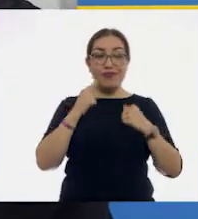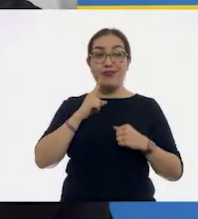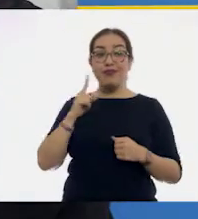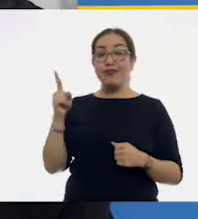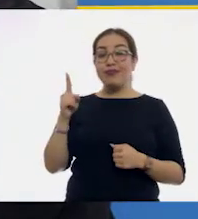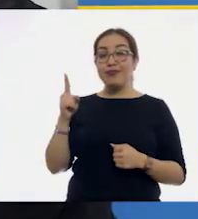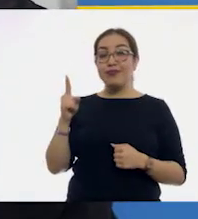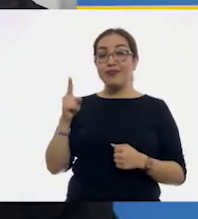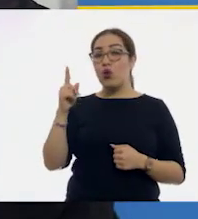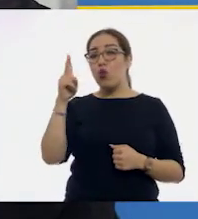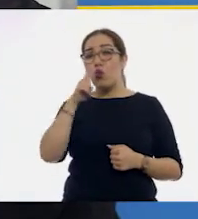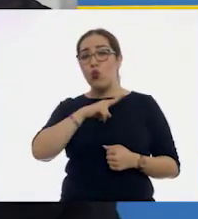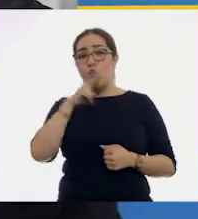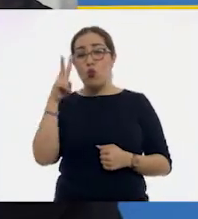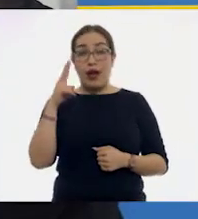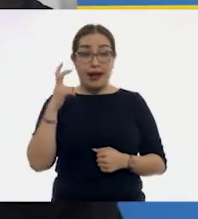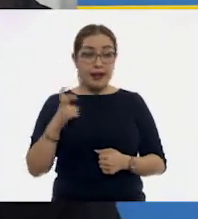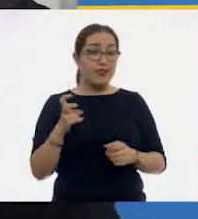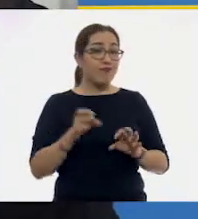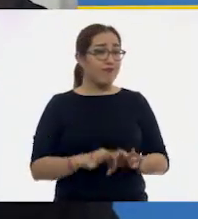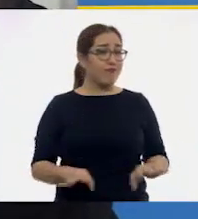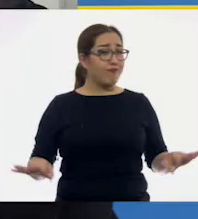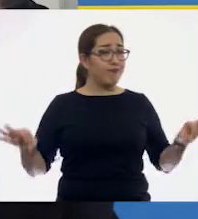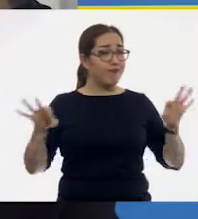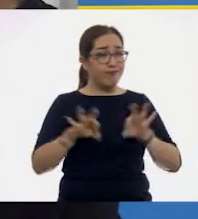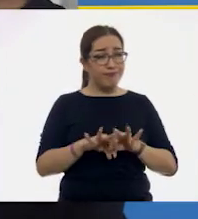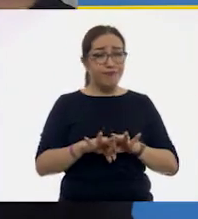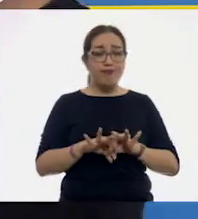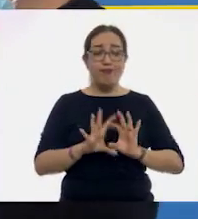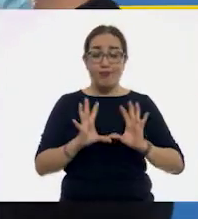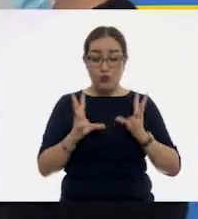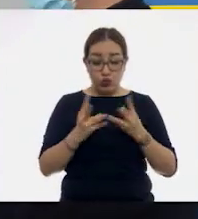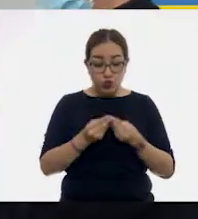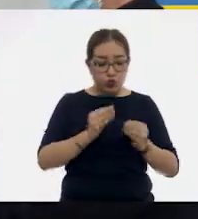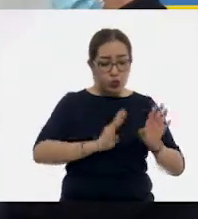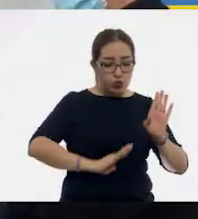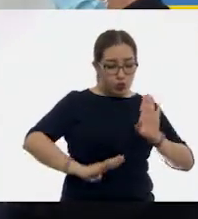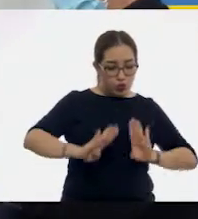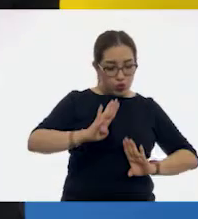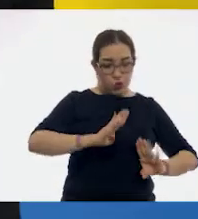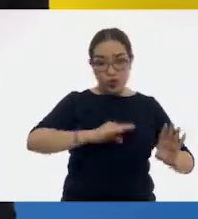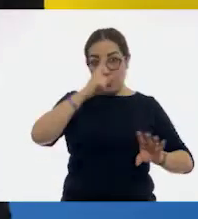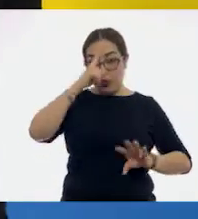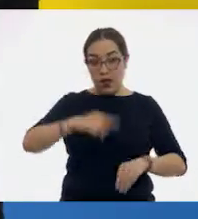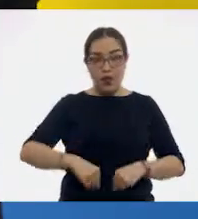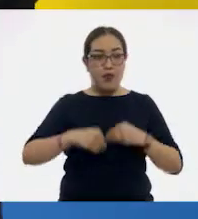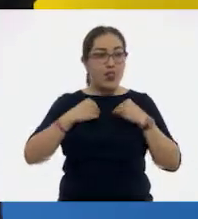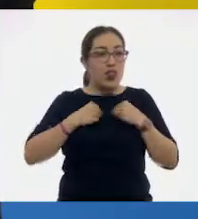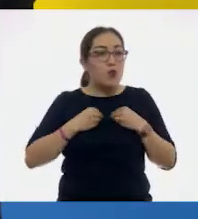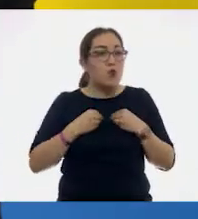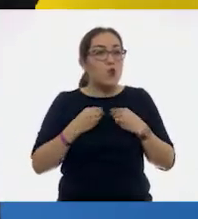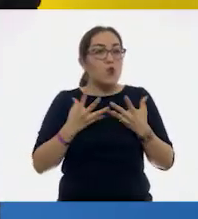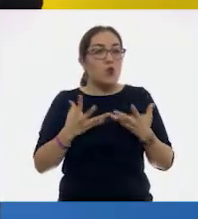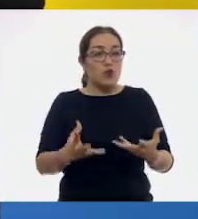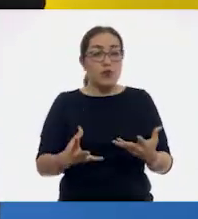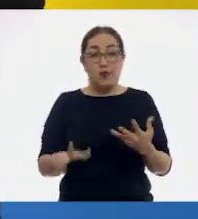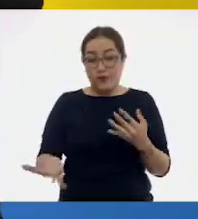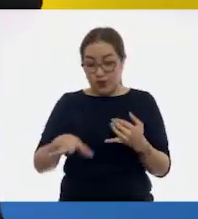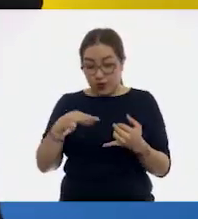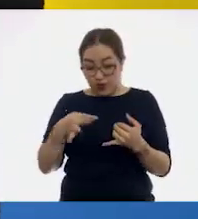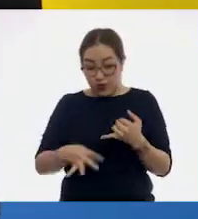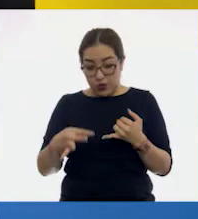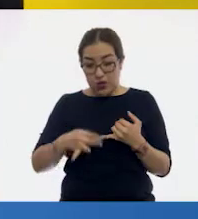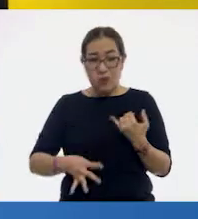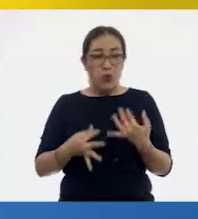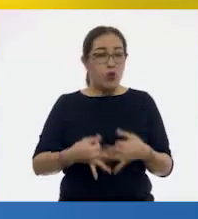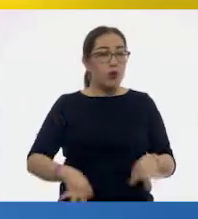físico, abiótico, que tiene que interactuar con el factor biológico para poder dar vida. Y por último, algo muy importante, las